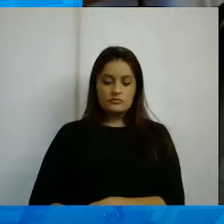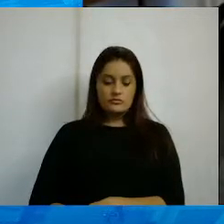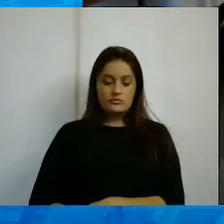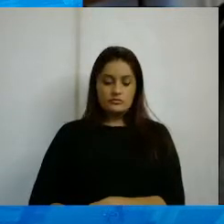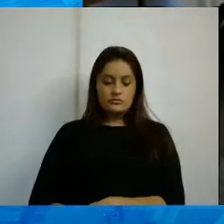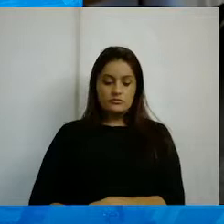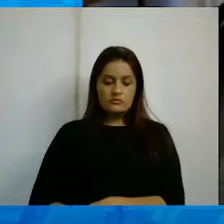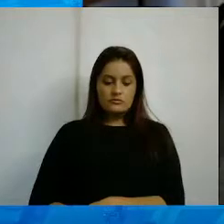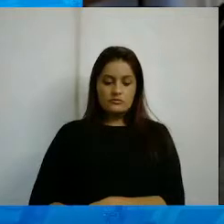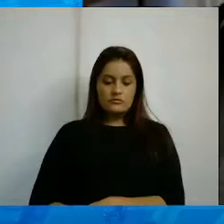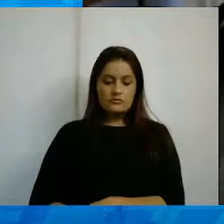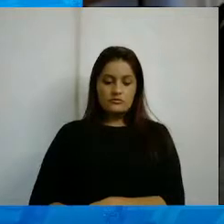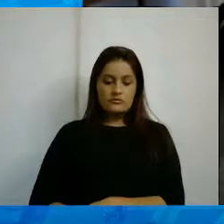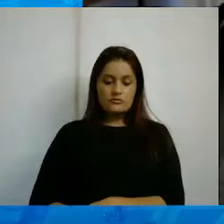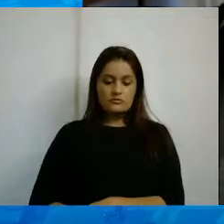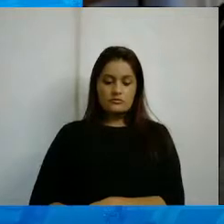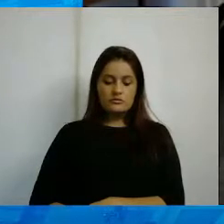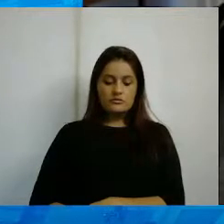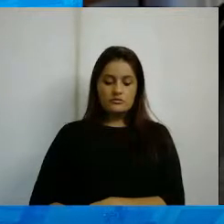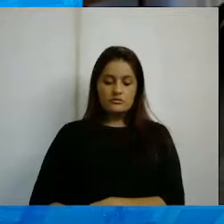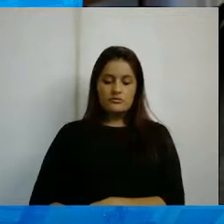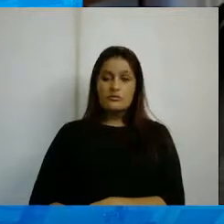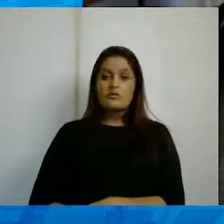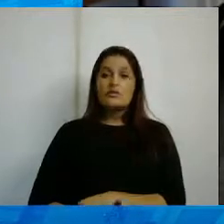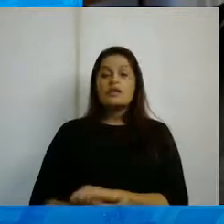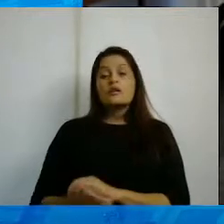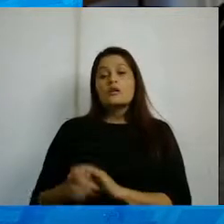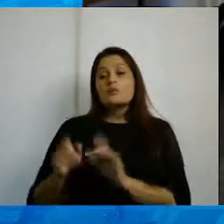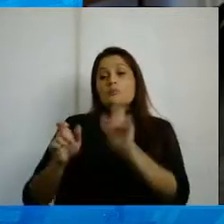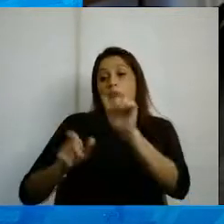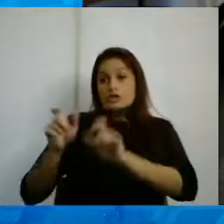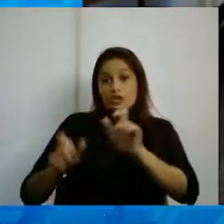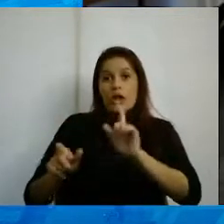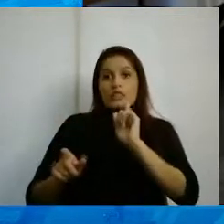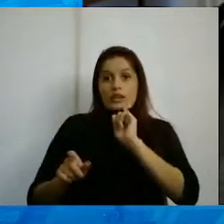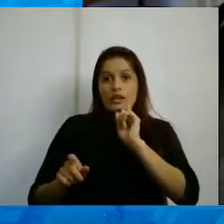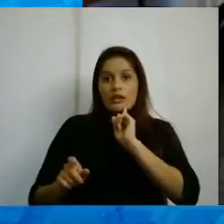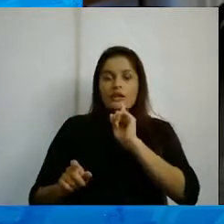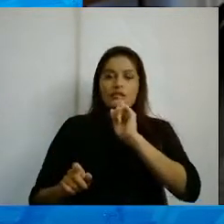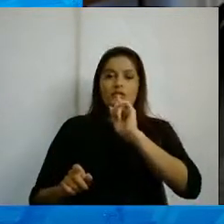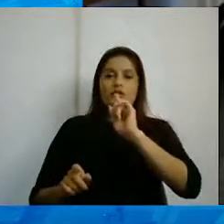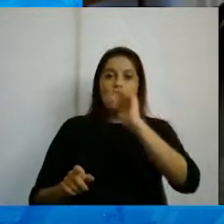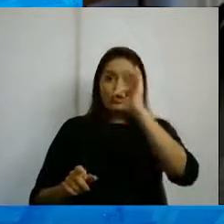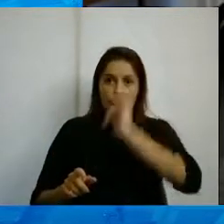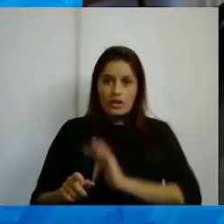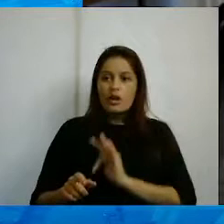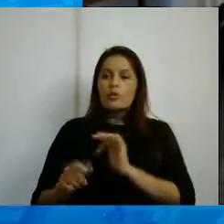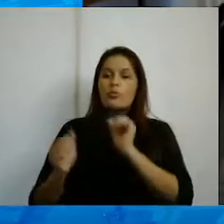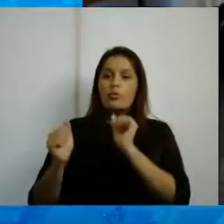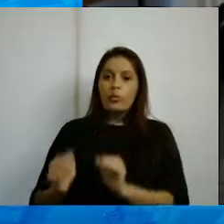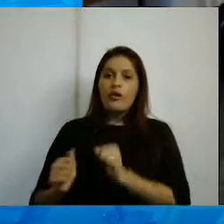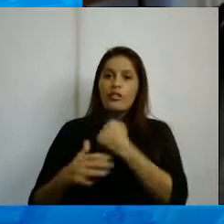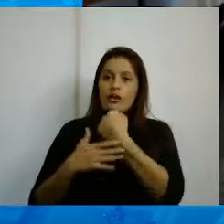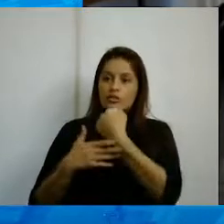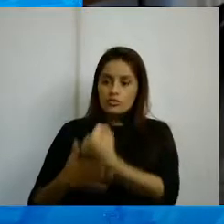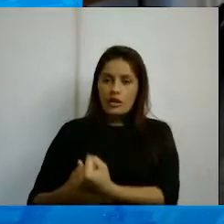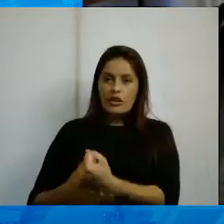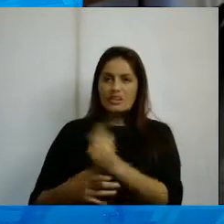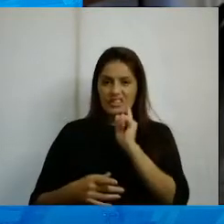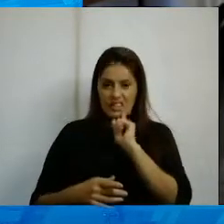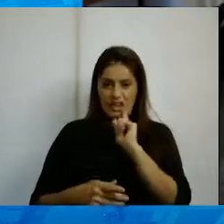que primero hace el seguimiento, el acompañamiento, porque si hay tres licencias médicas rechazadas, porque puede apelarlo a través del COMPIN.